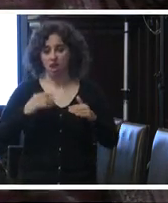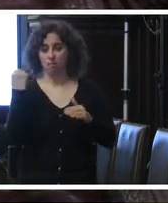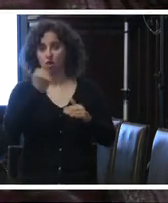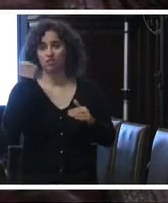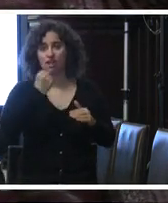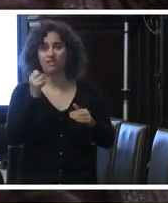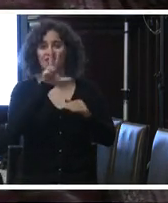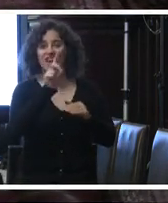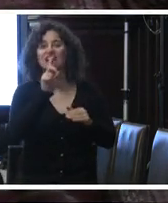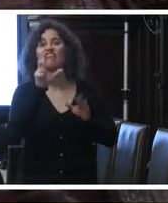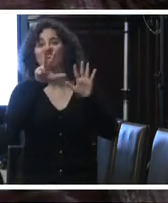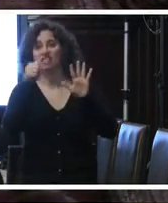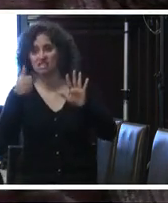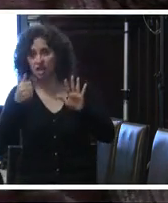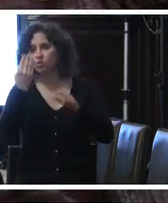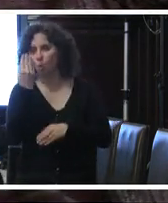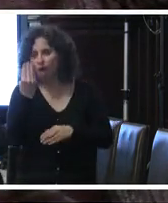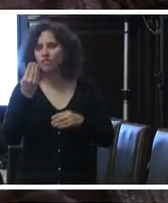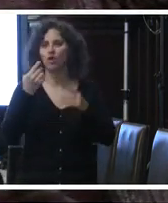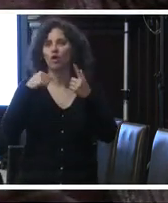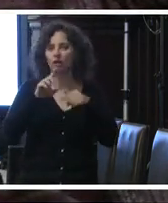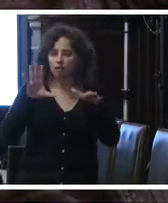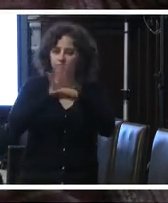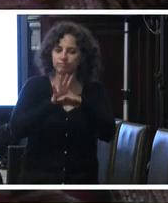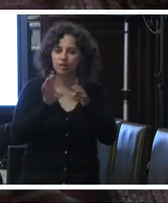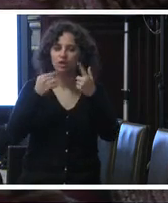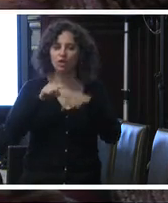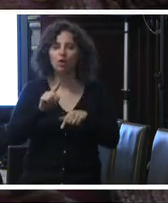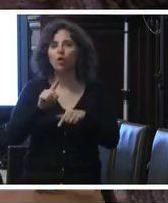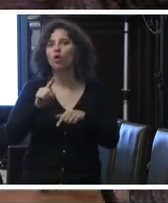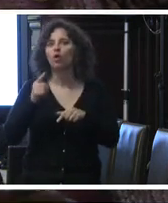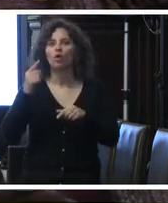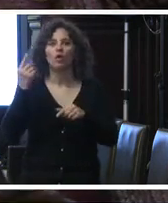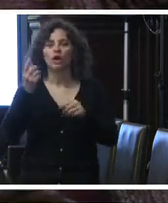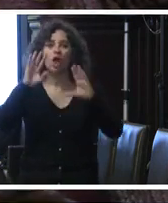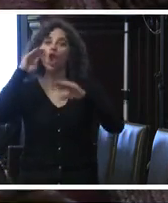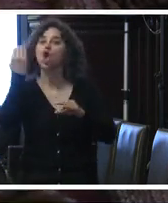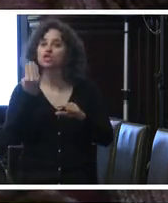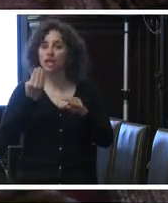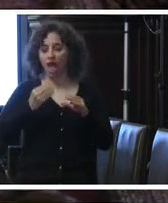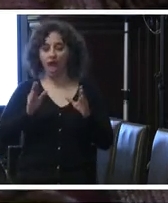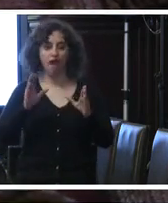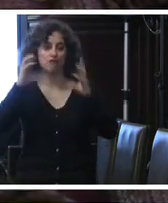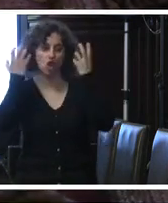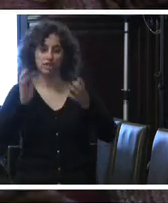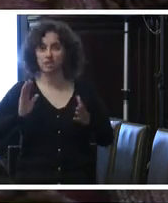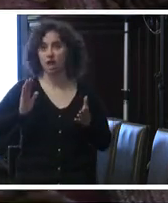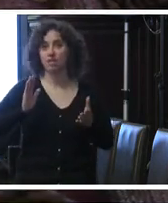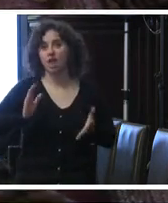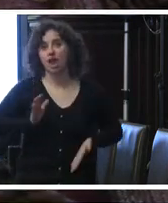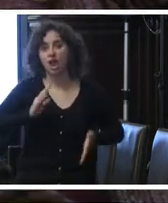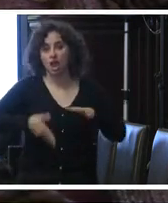avanzada, la 3036-4, que está en consonancia con la Belendo Pará y que reconoce la violencia de género en conflictos